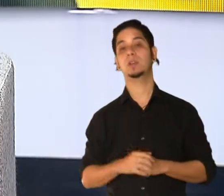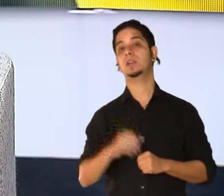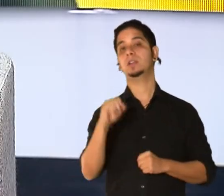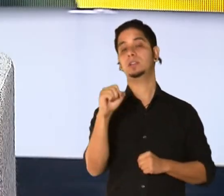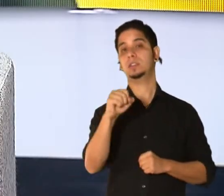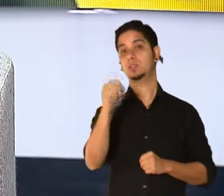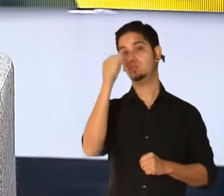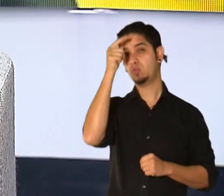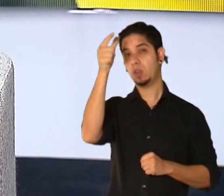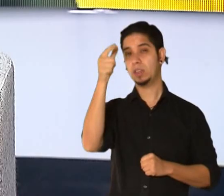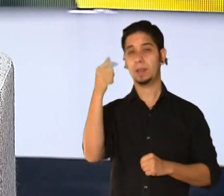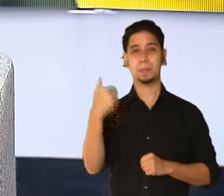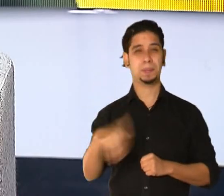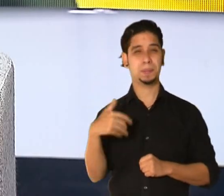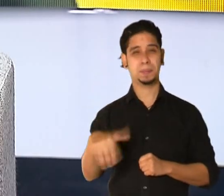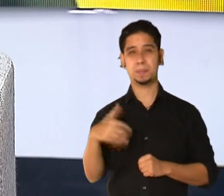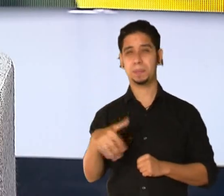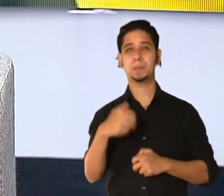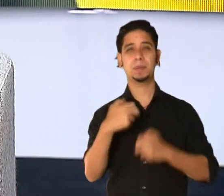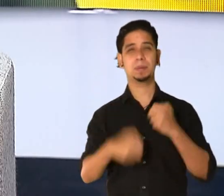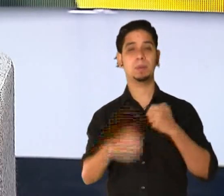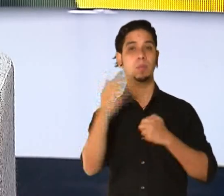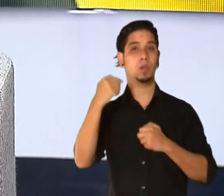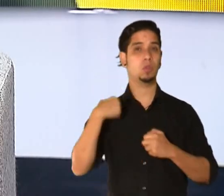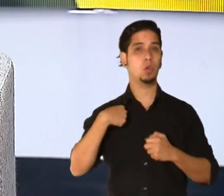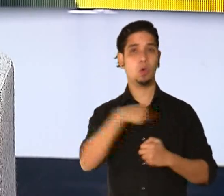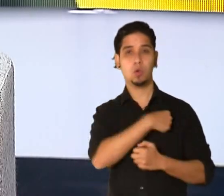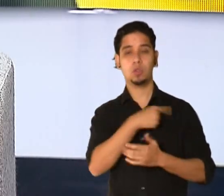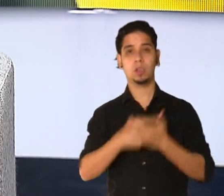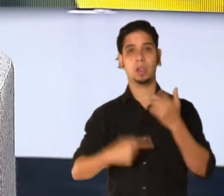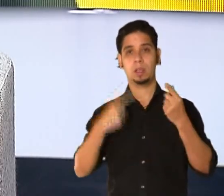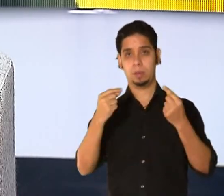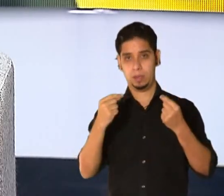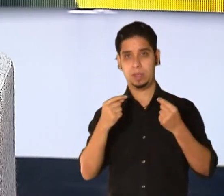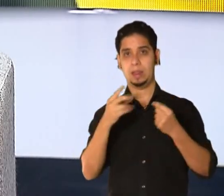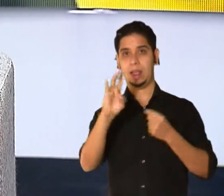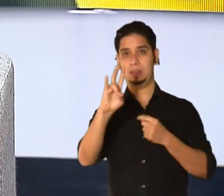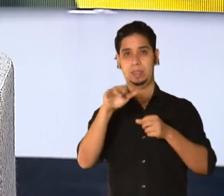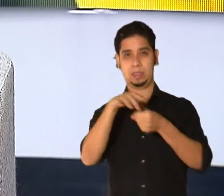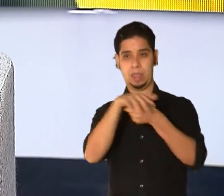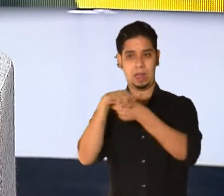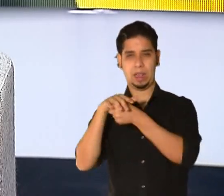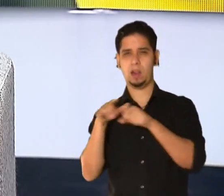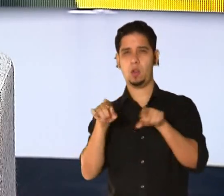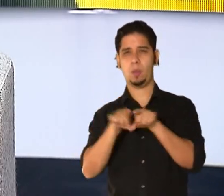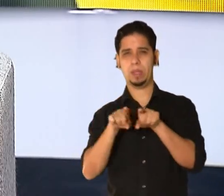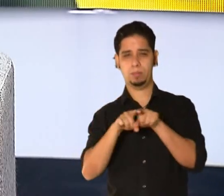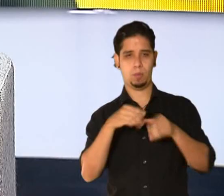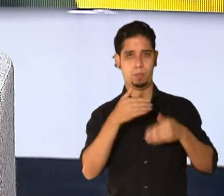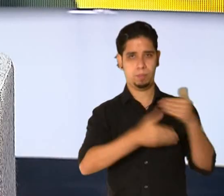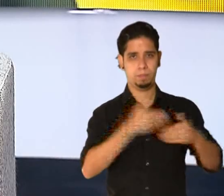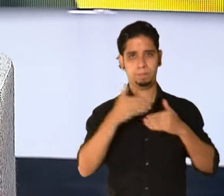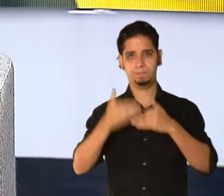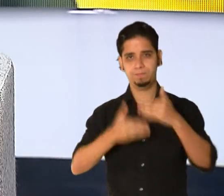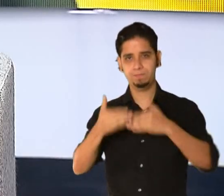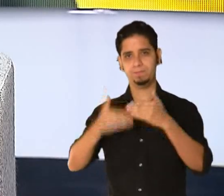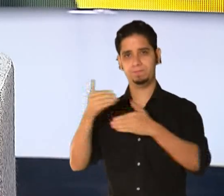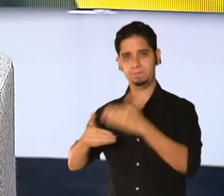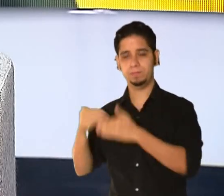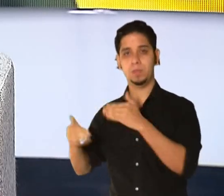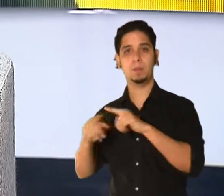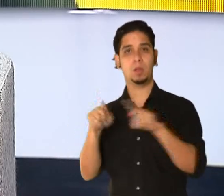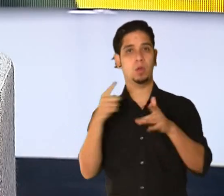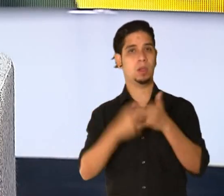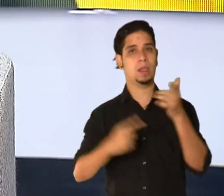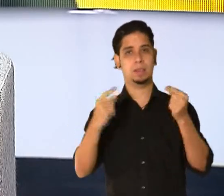logística increíble porque teníamos que replicar lo mismo en las 7 áreas de salud, pero básicamente organizamos